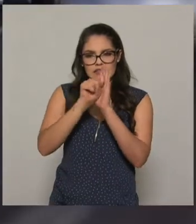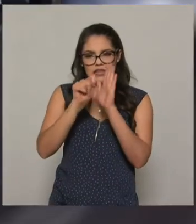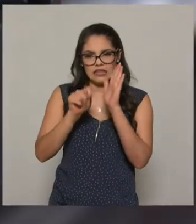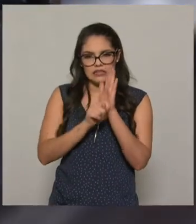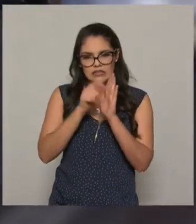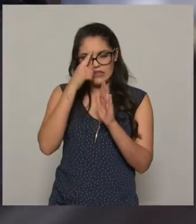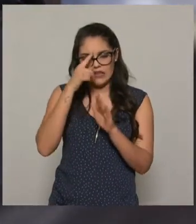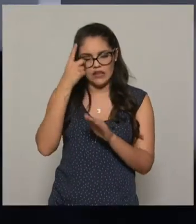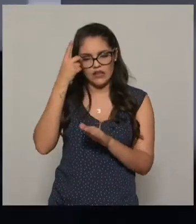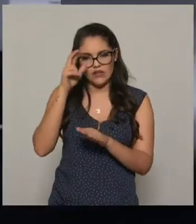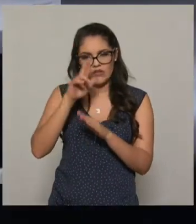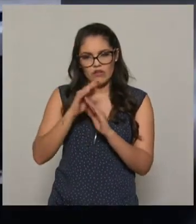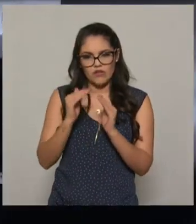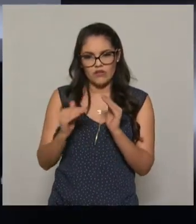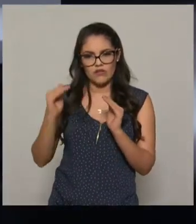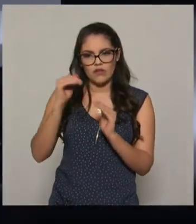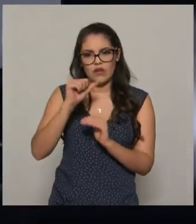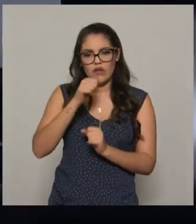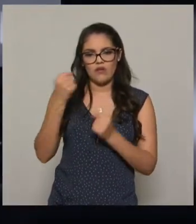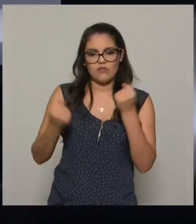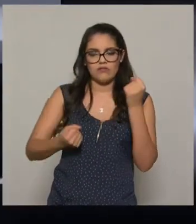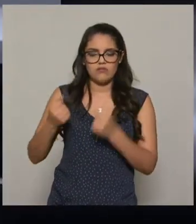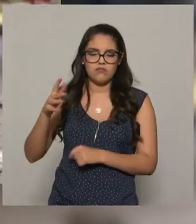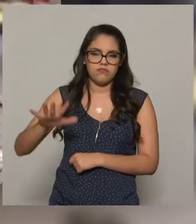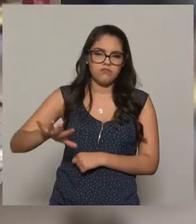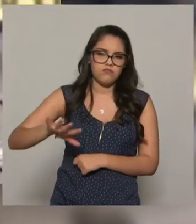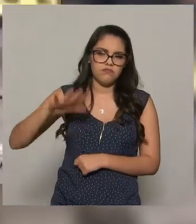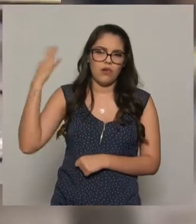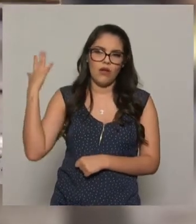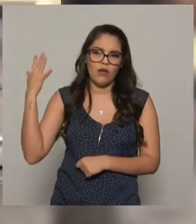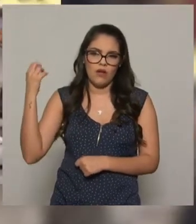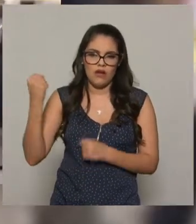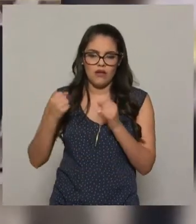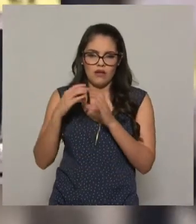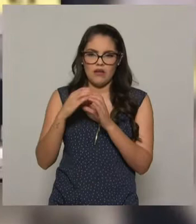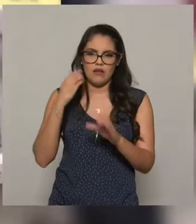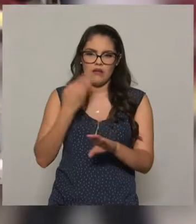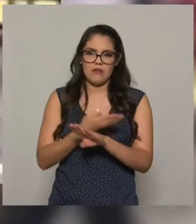lamentablemente un sujeto conduciendo un vehículo a alta velocidad, una